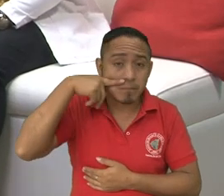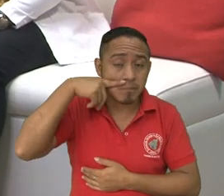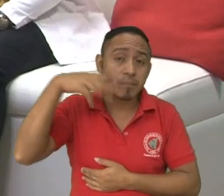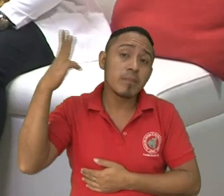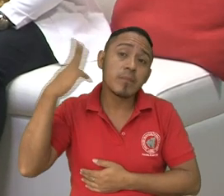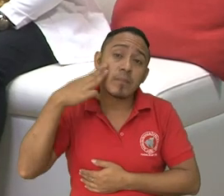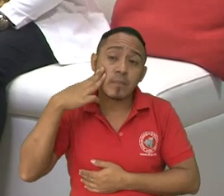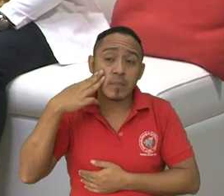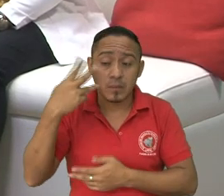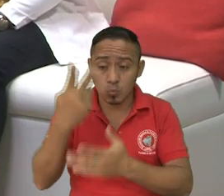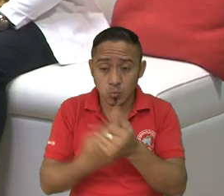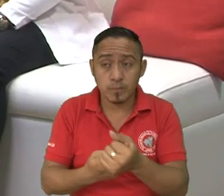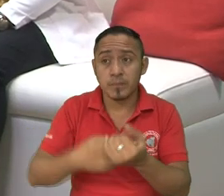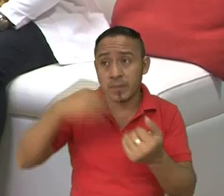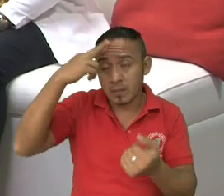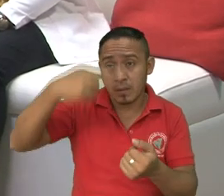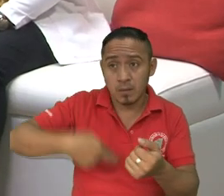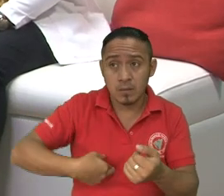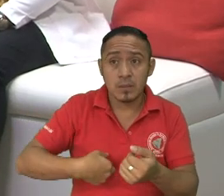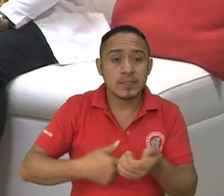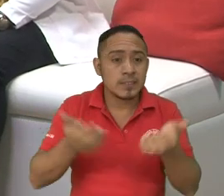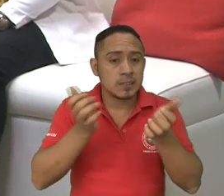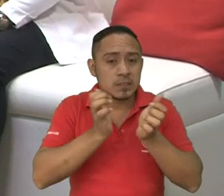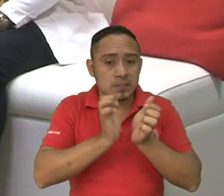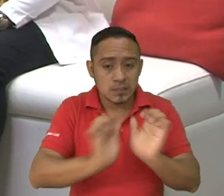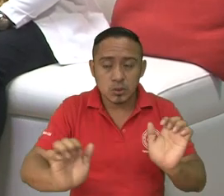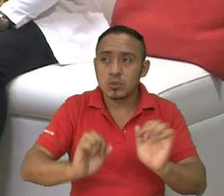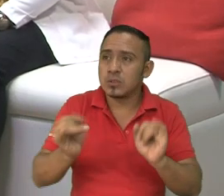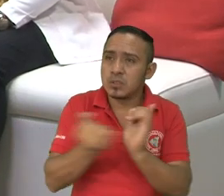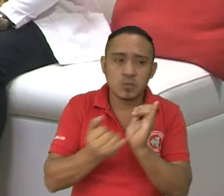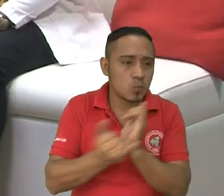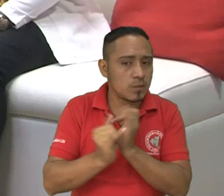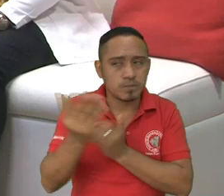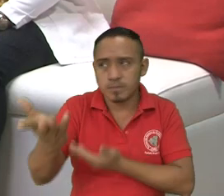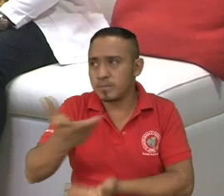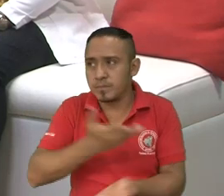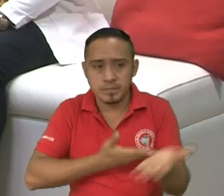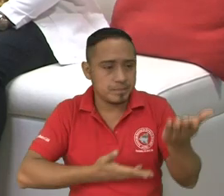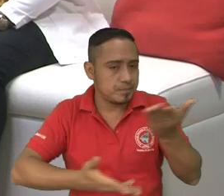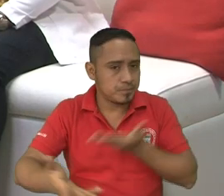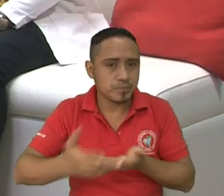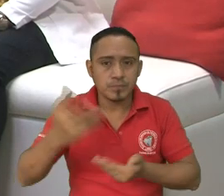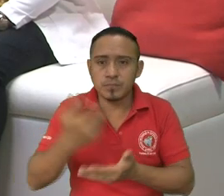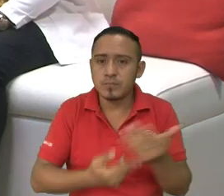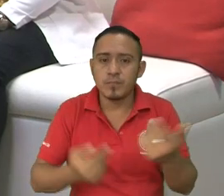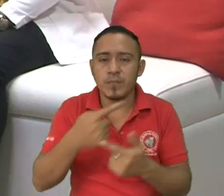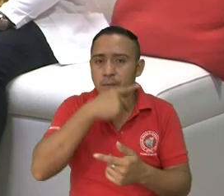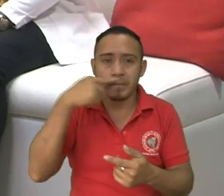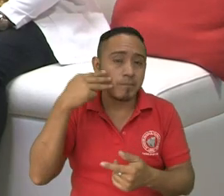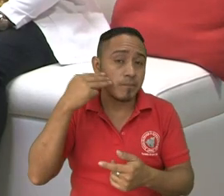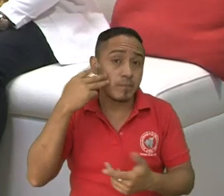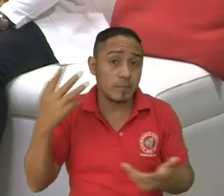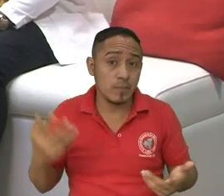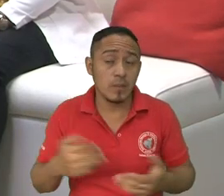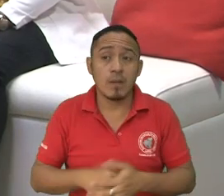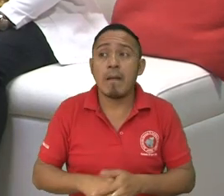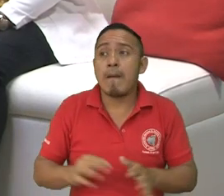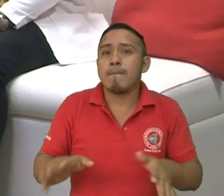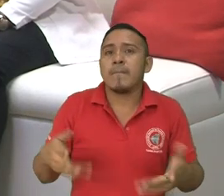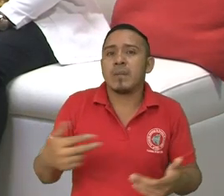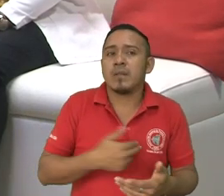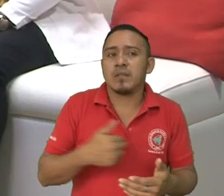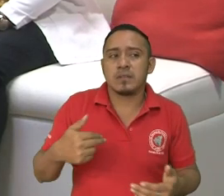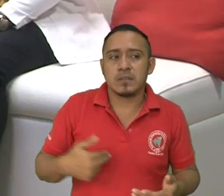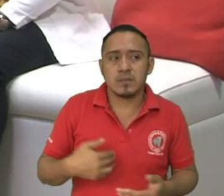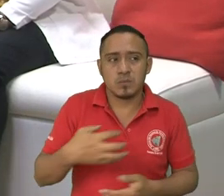la madre tengan, o sea, que el niño tenga el mismo nivel de confianza hacia el padre y a la madre para crearle